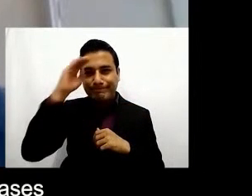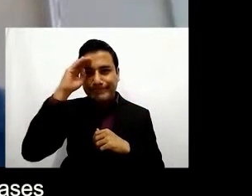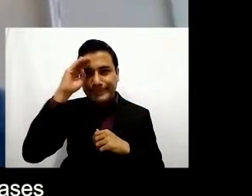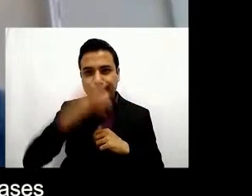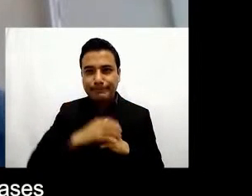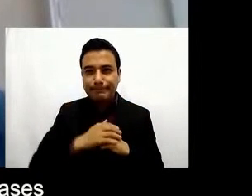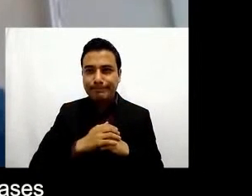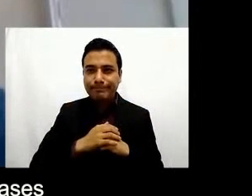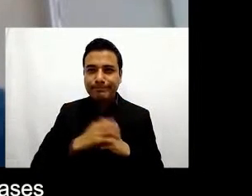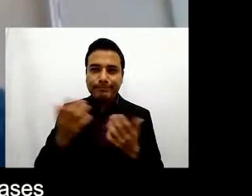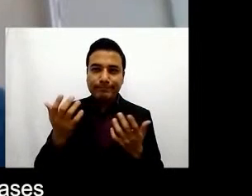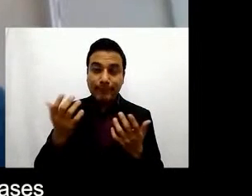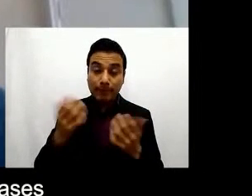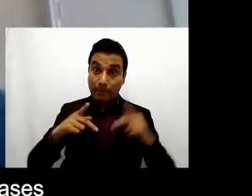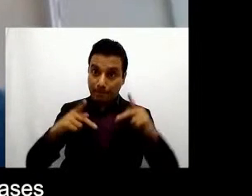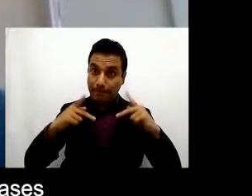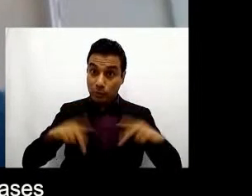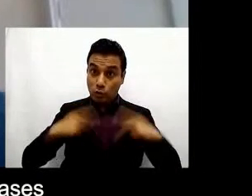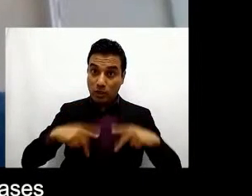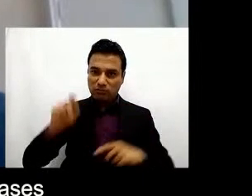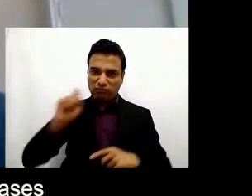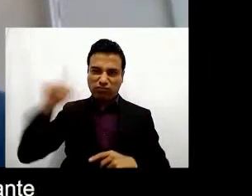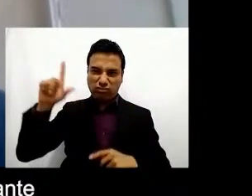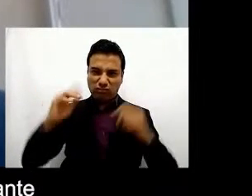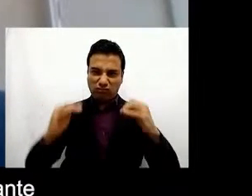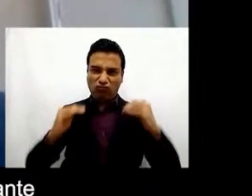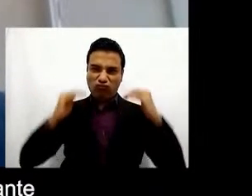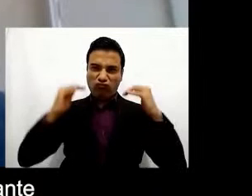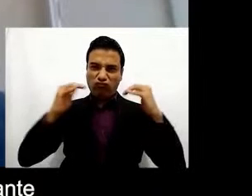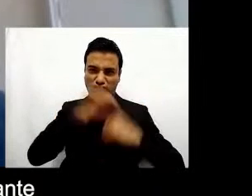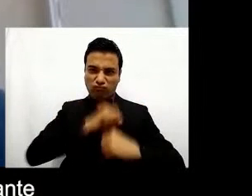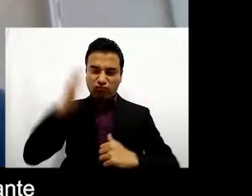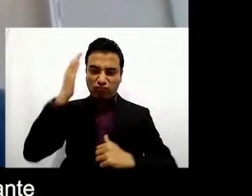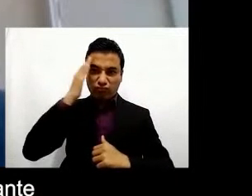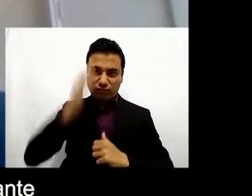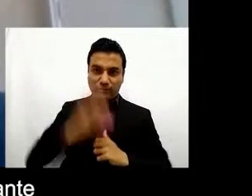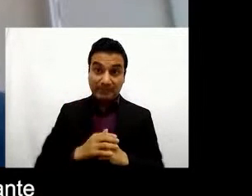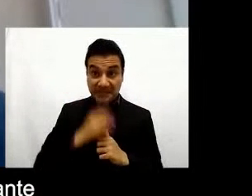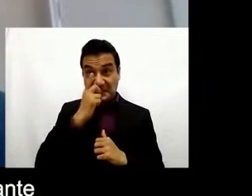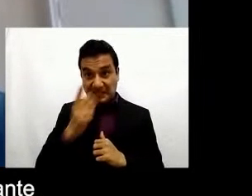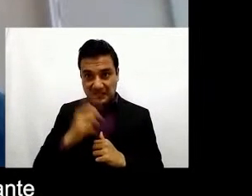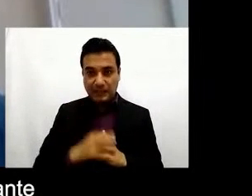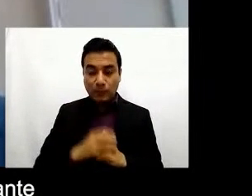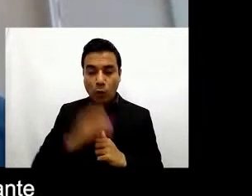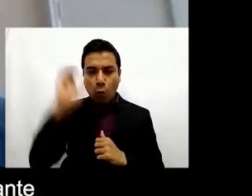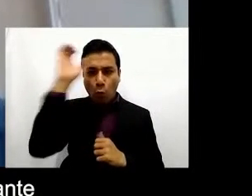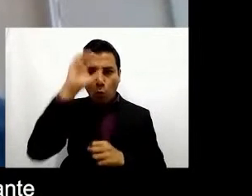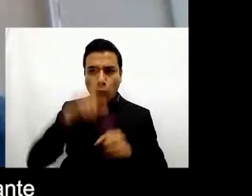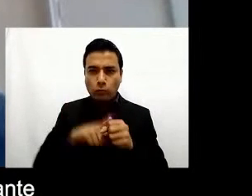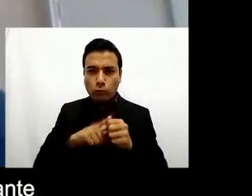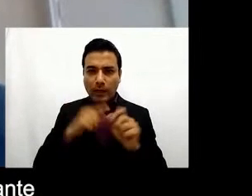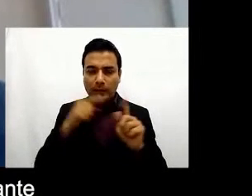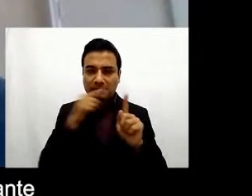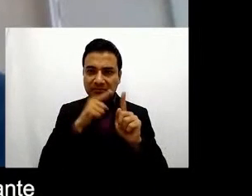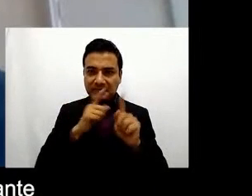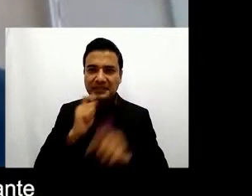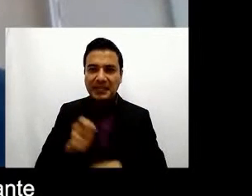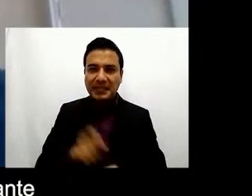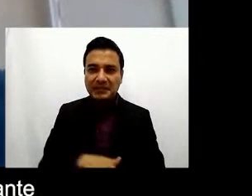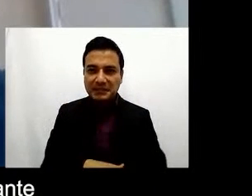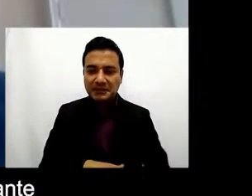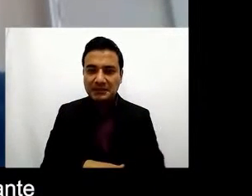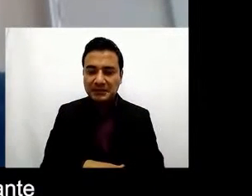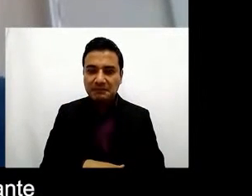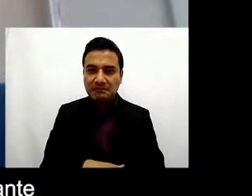clases dominantes, digamos, de la sociedad mexicana, en donde la cultura es simplemente